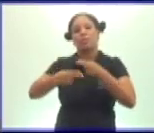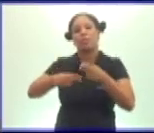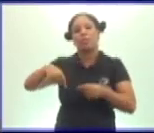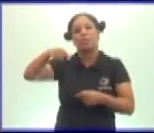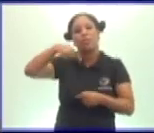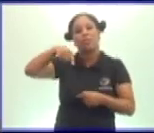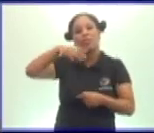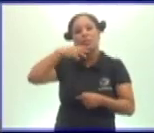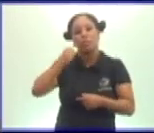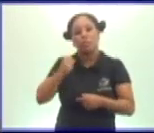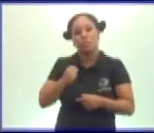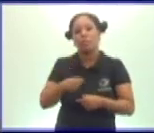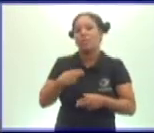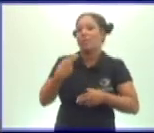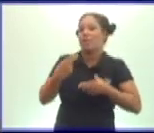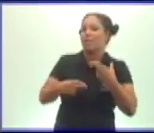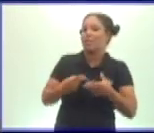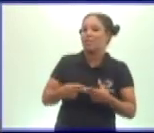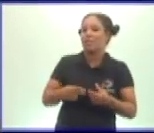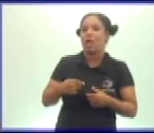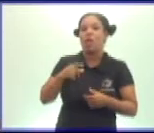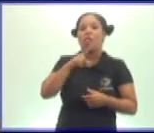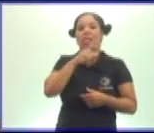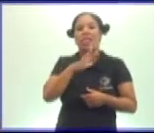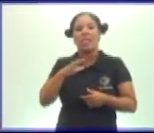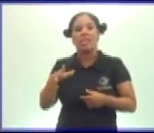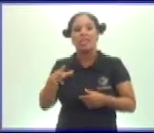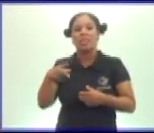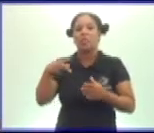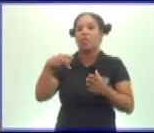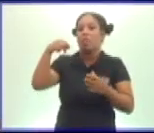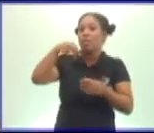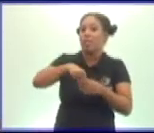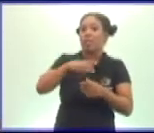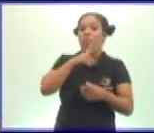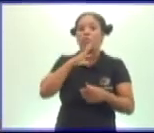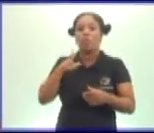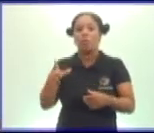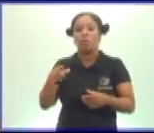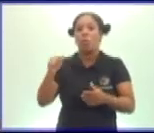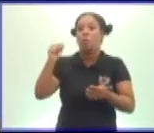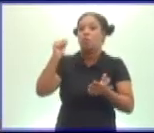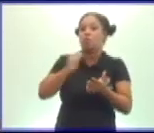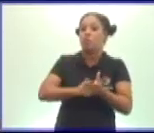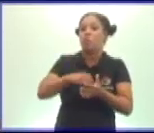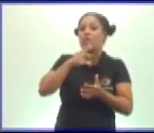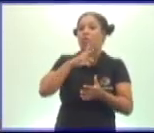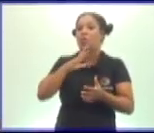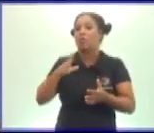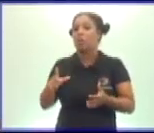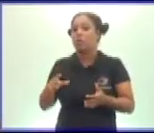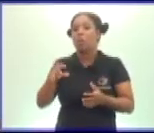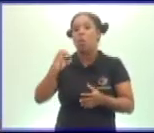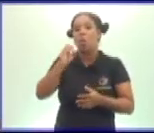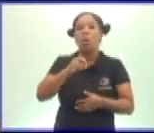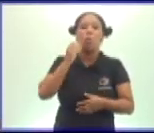sea un líquido en un líquido, un sólido en un líquido o un gas en un